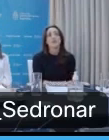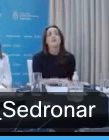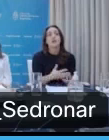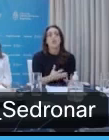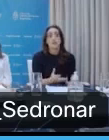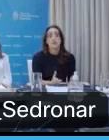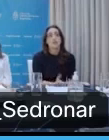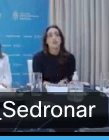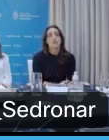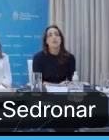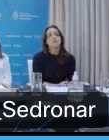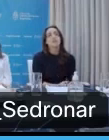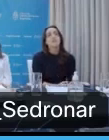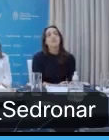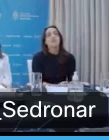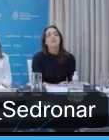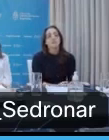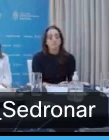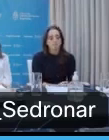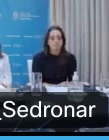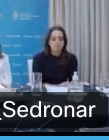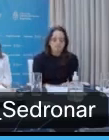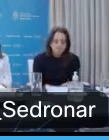desarrollo, ¿no? Y darles lugar.